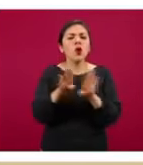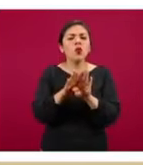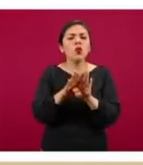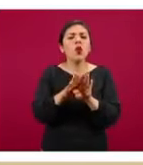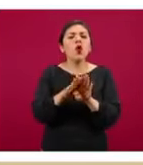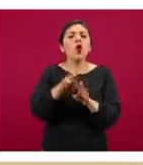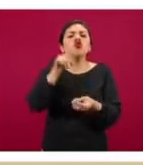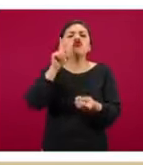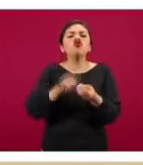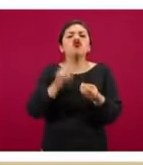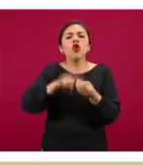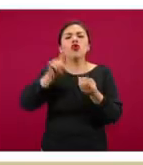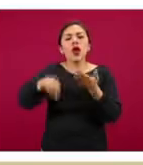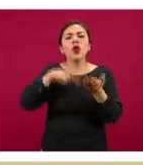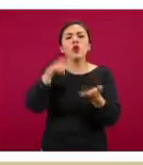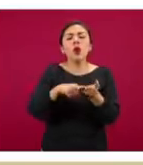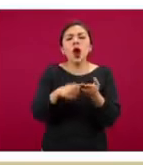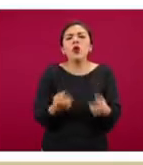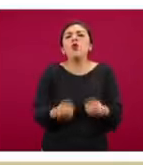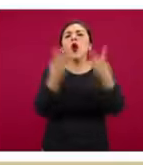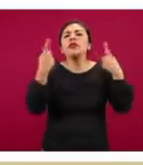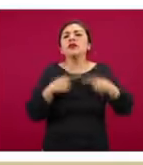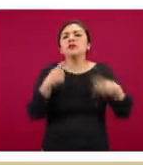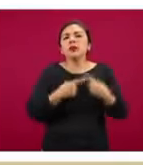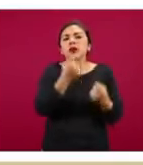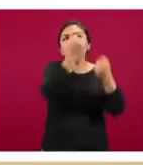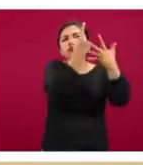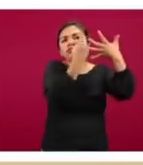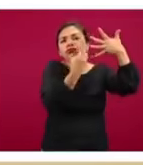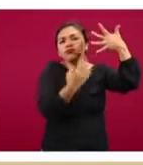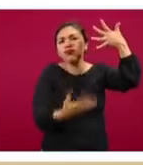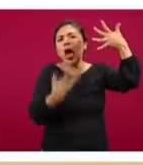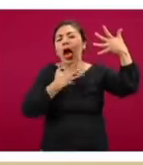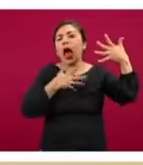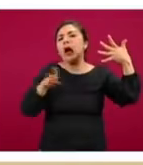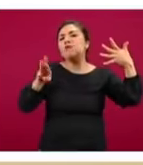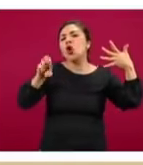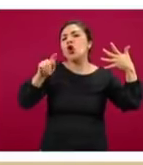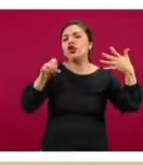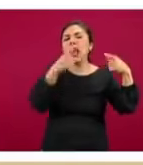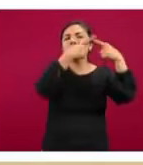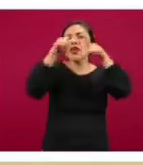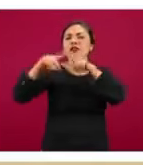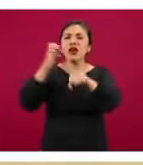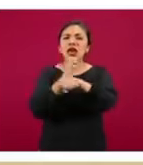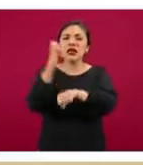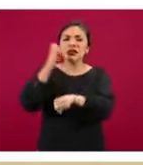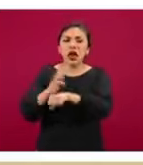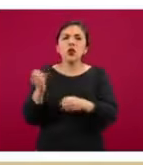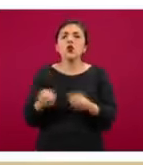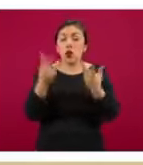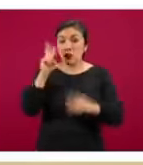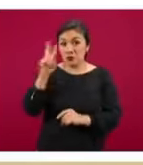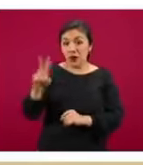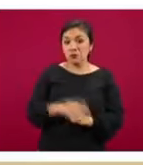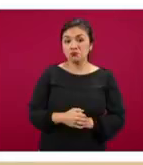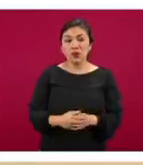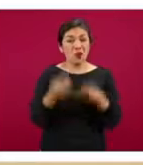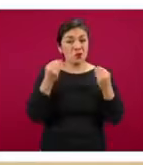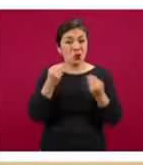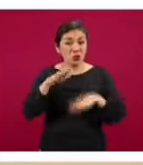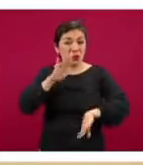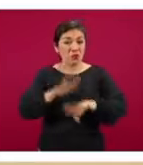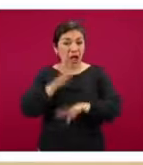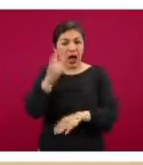en función de la cantidad de brotes notificados para cada una de las entidades federativas. Podemos ver mucha actividad